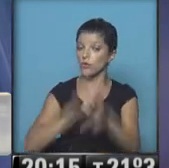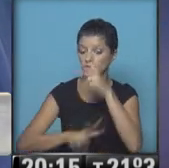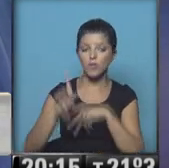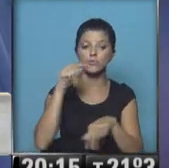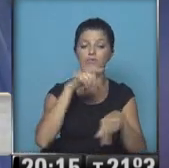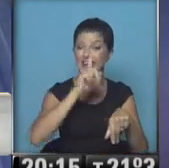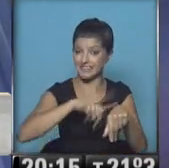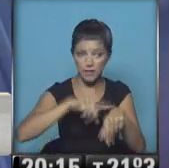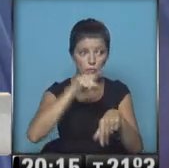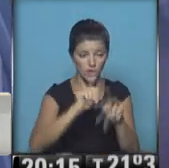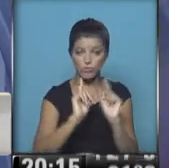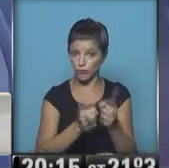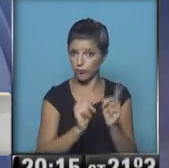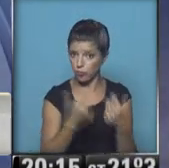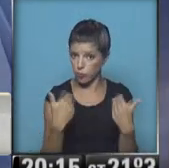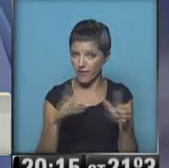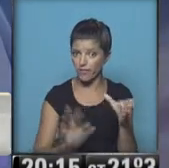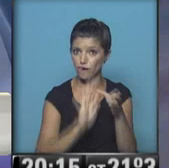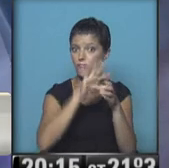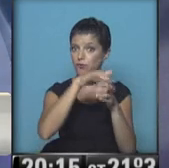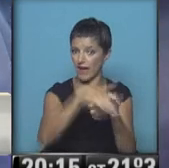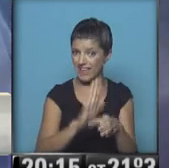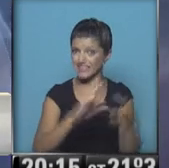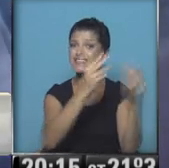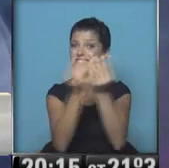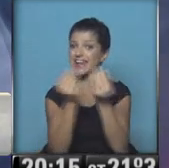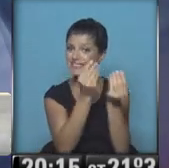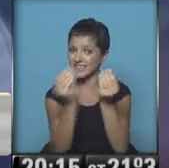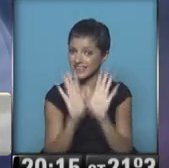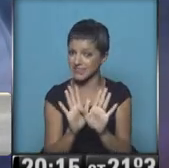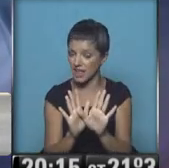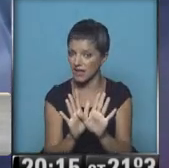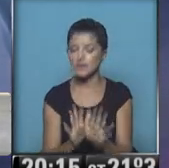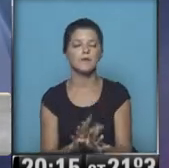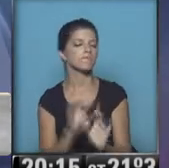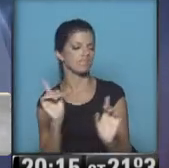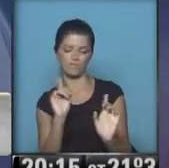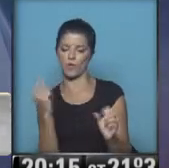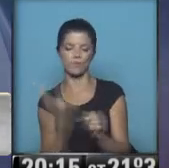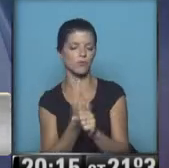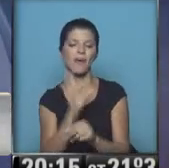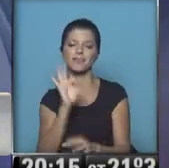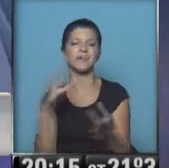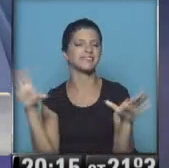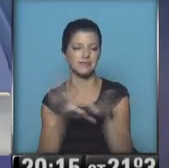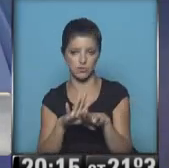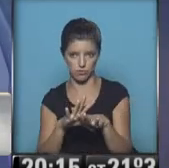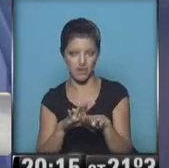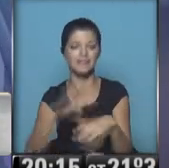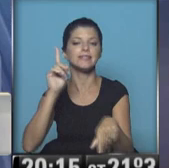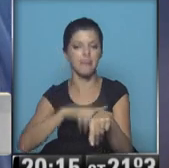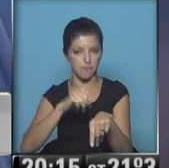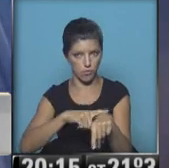tiempo puede estar este volcán emitiendo cenizas? No se puede pronosticar el